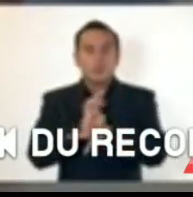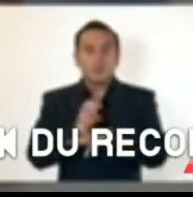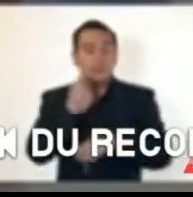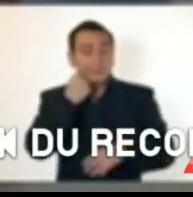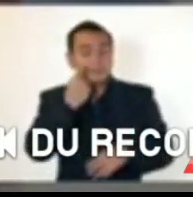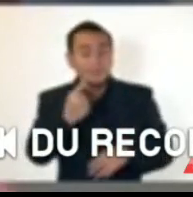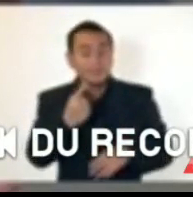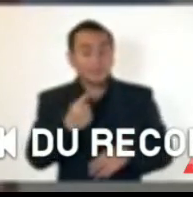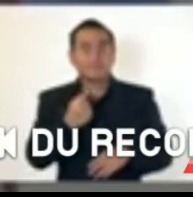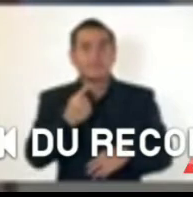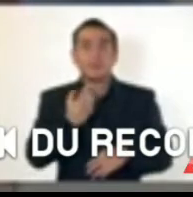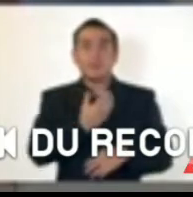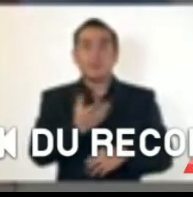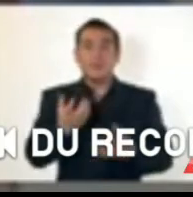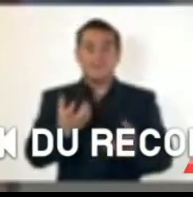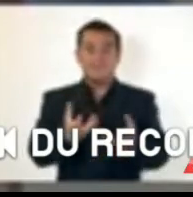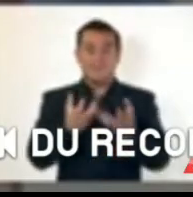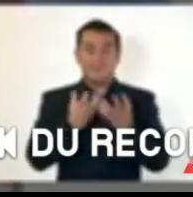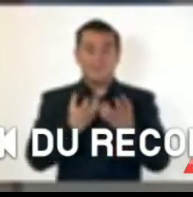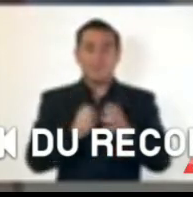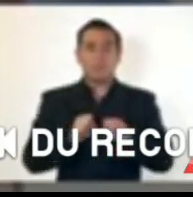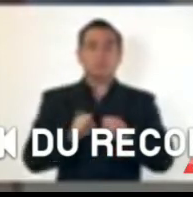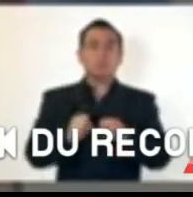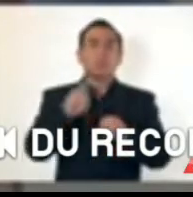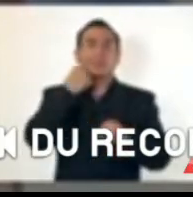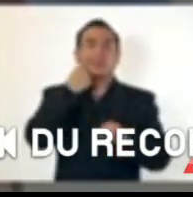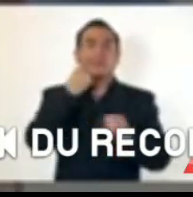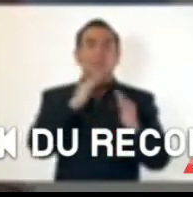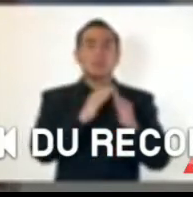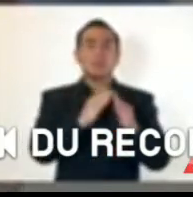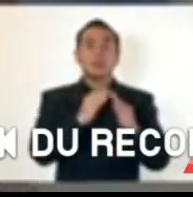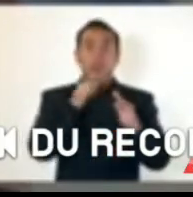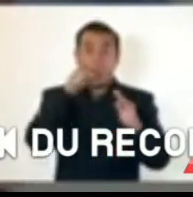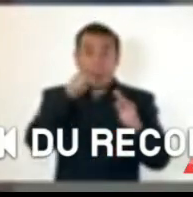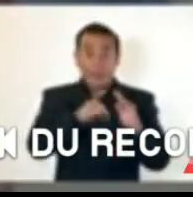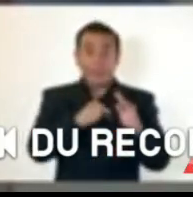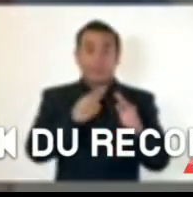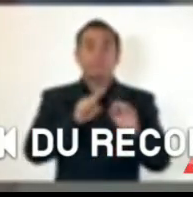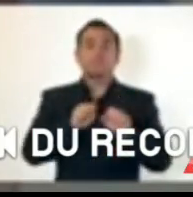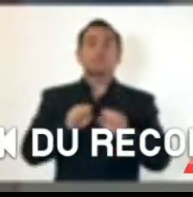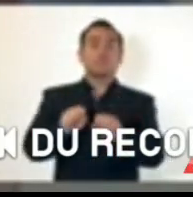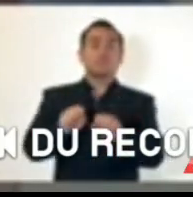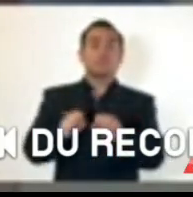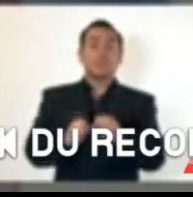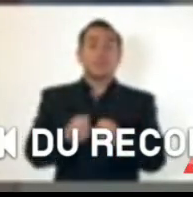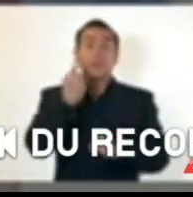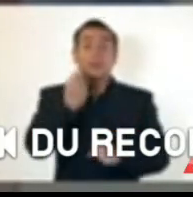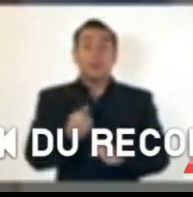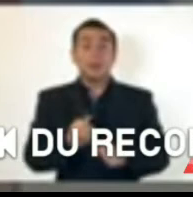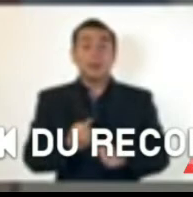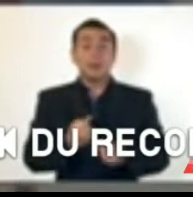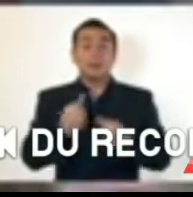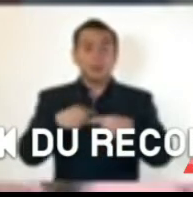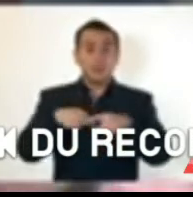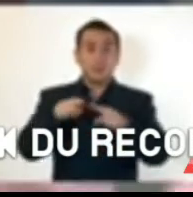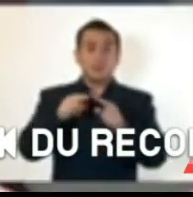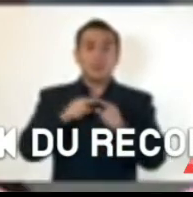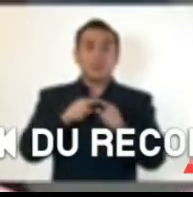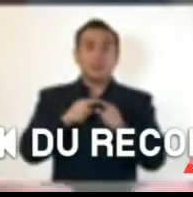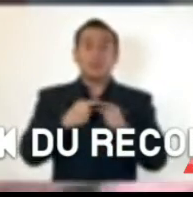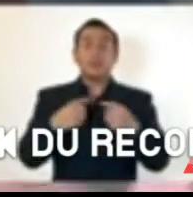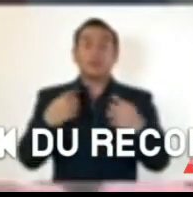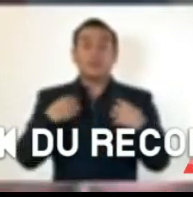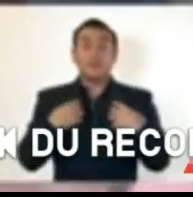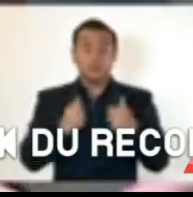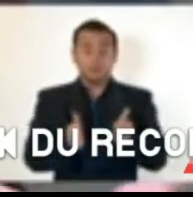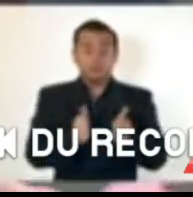y donde han levantado cientos de cadáveres de las casas, o sea, ni siquiera del hospital, de las casas, gente que vive con sus parientes muertos